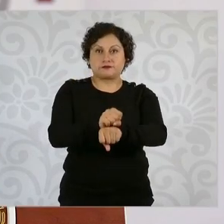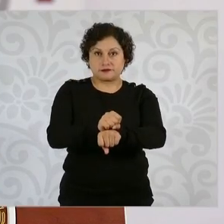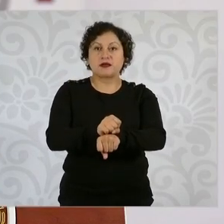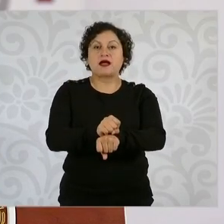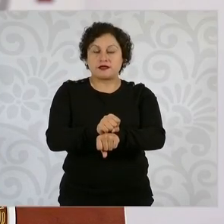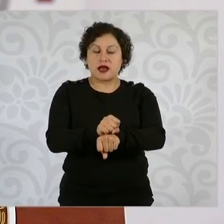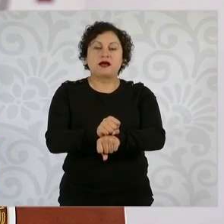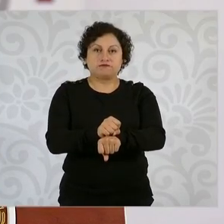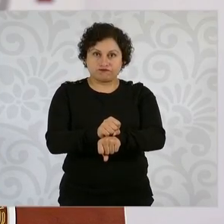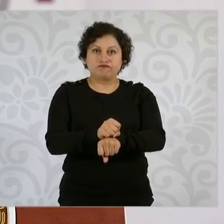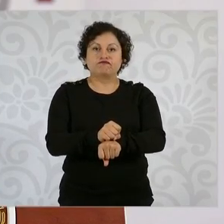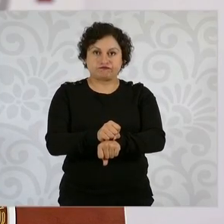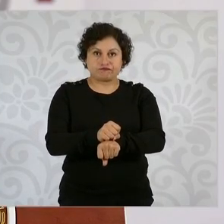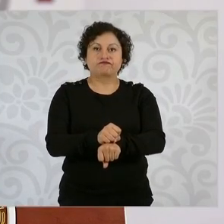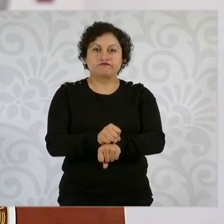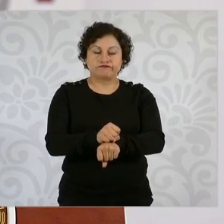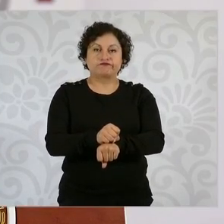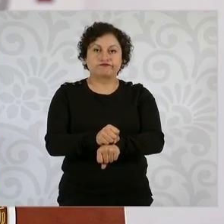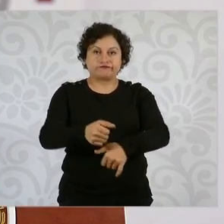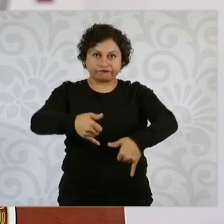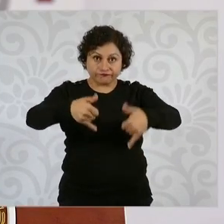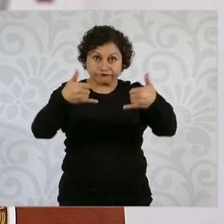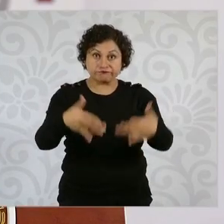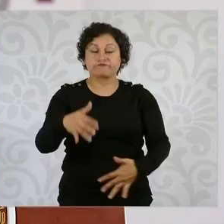Desde lo que presentamos